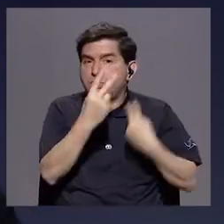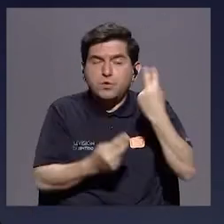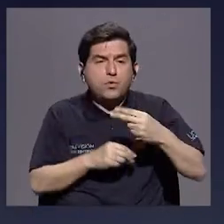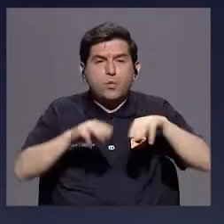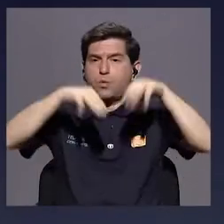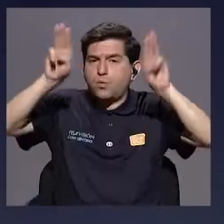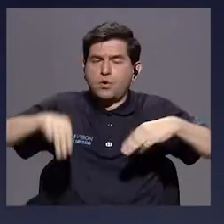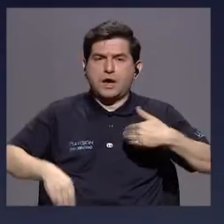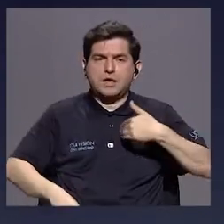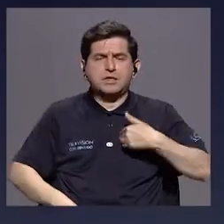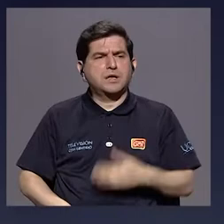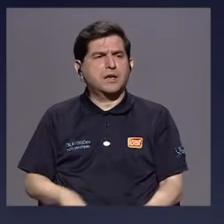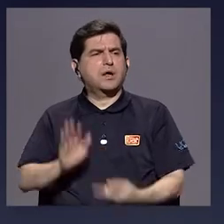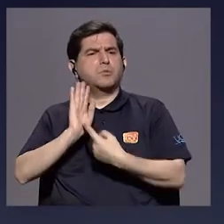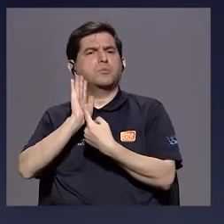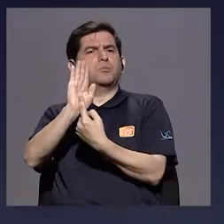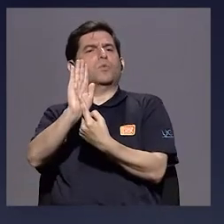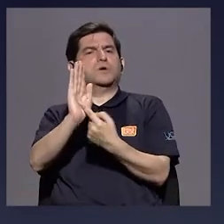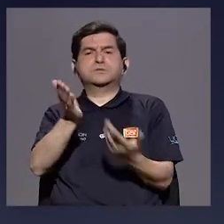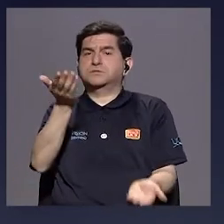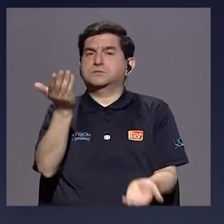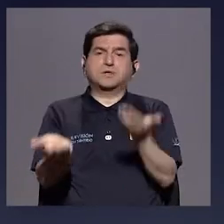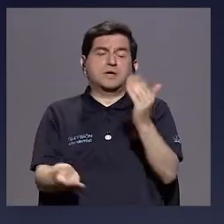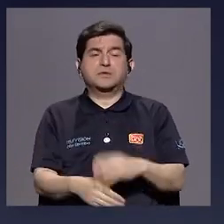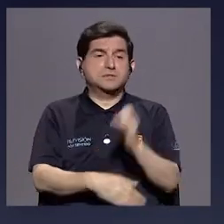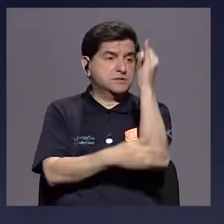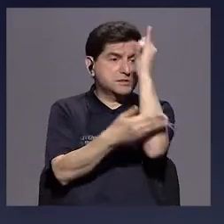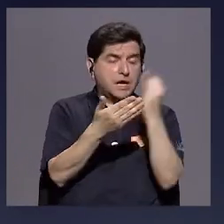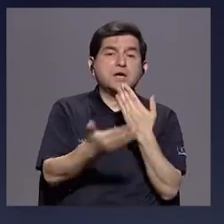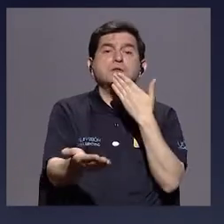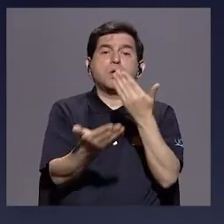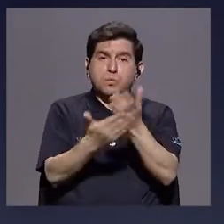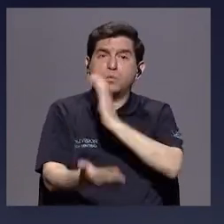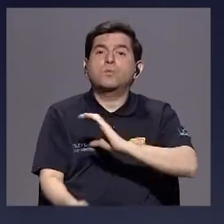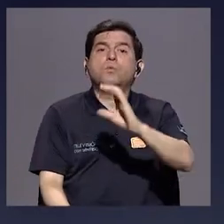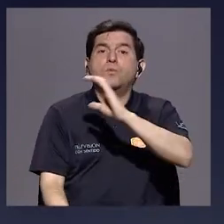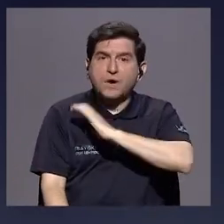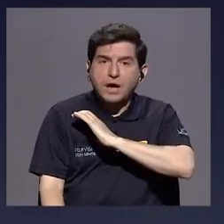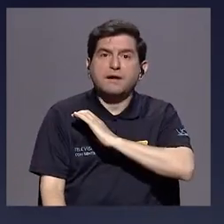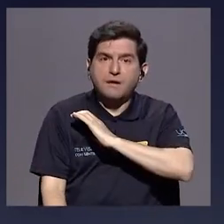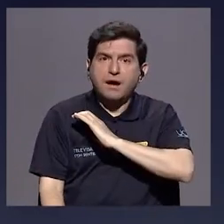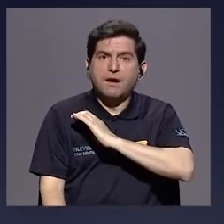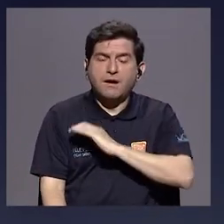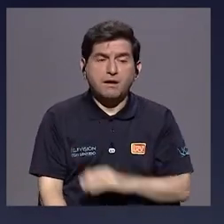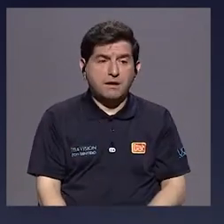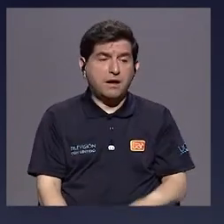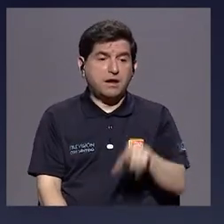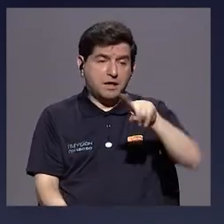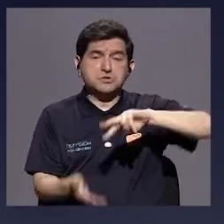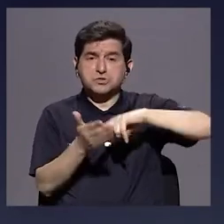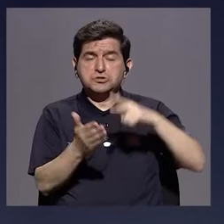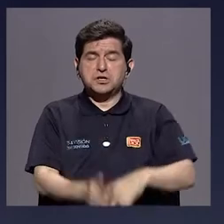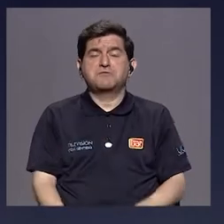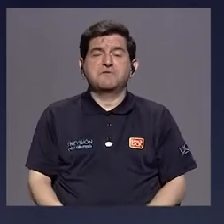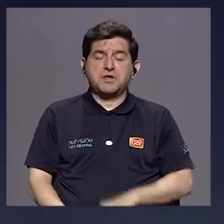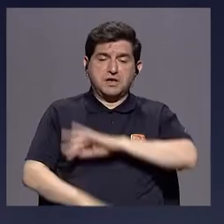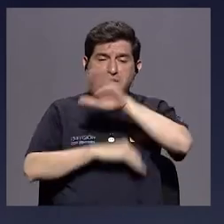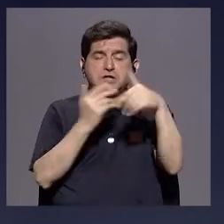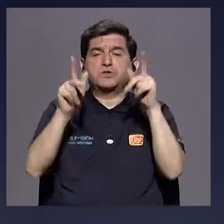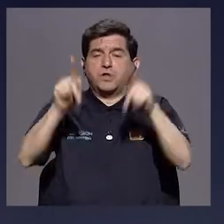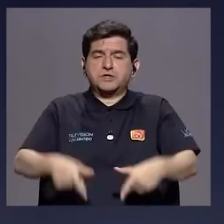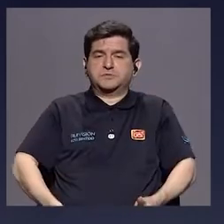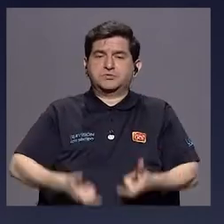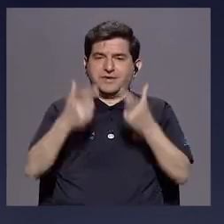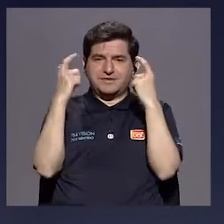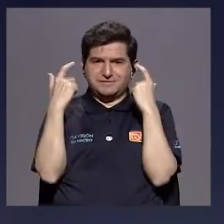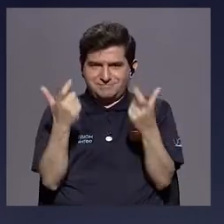que tenga una exposición a arte de muy buena calidad es ganancia para absolutamente todo el mundo